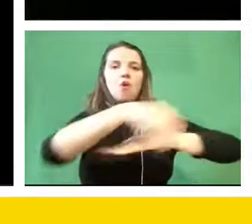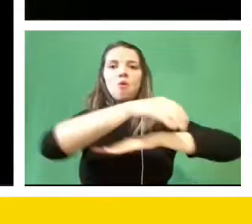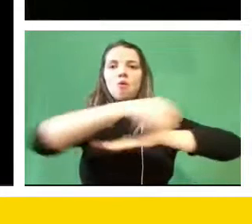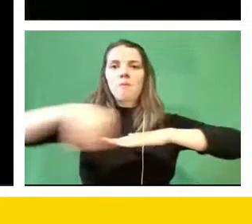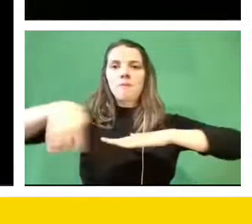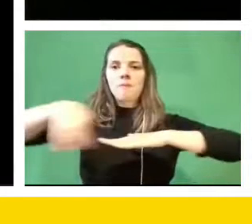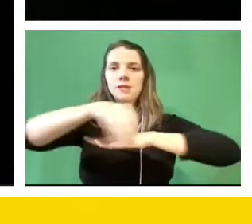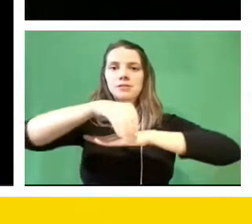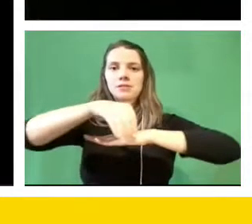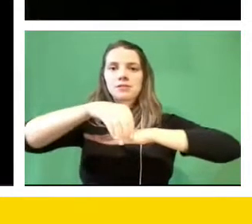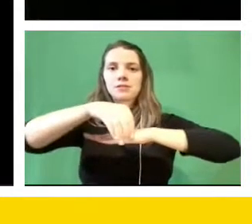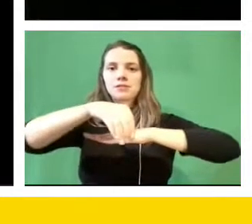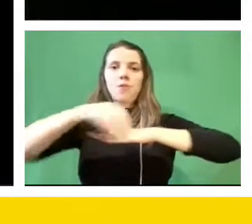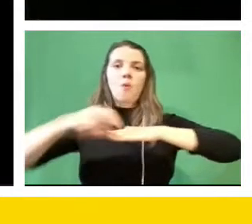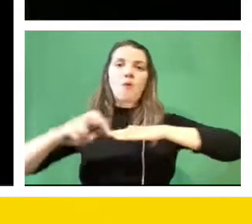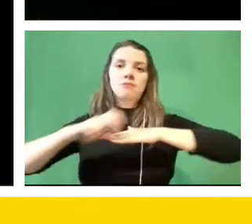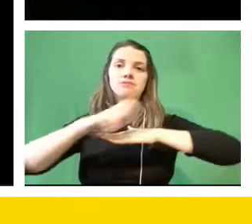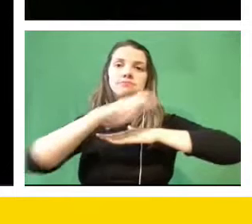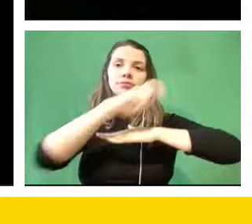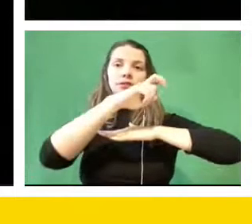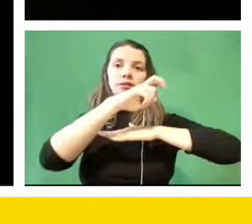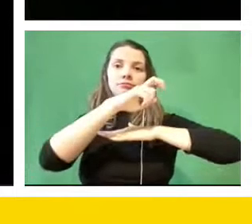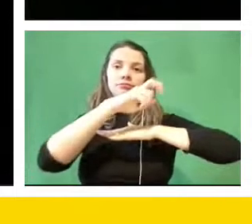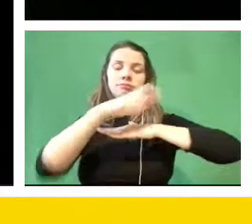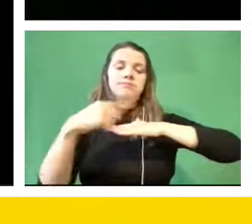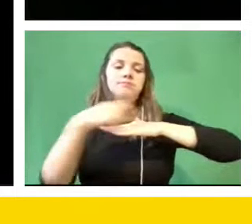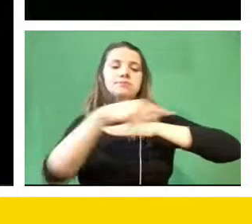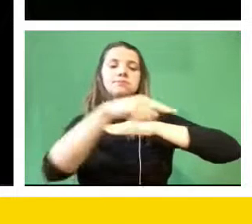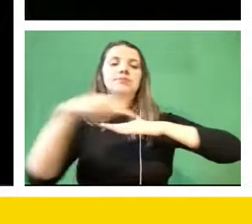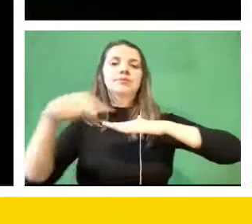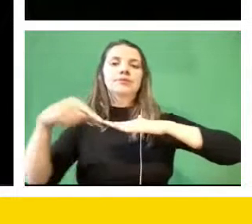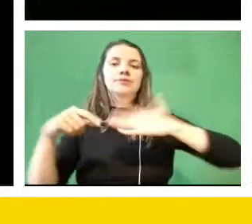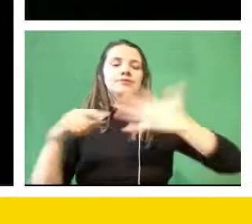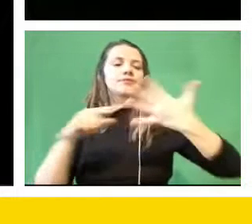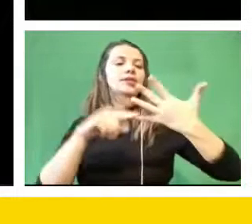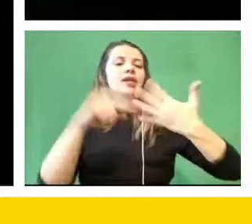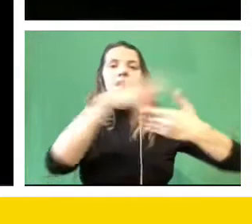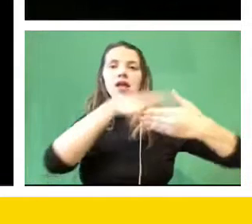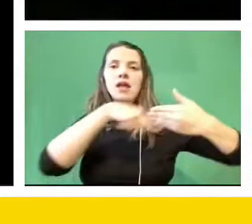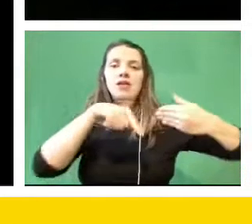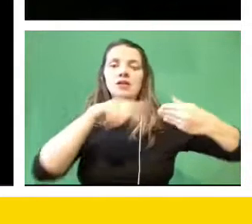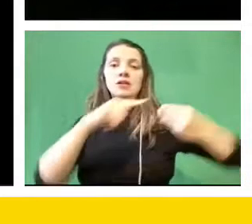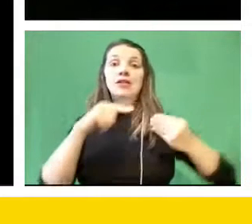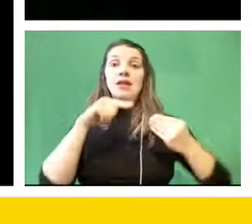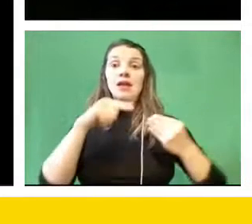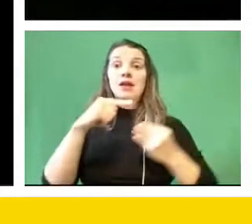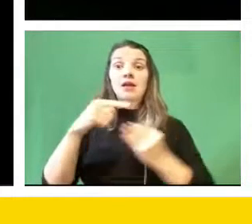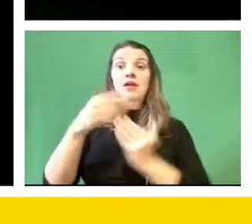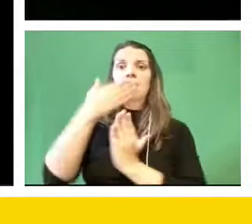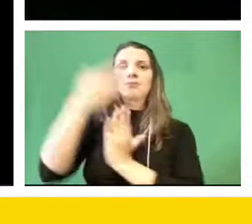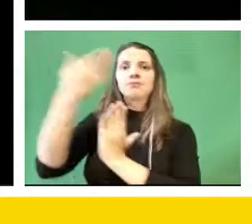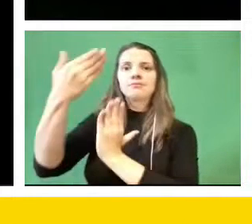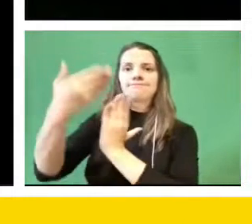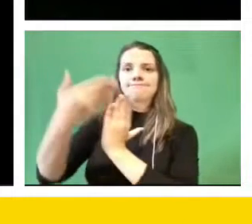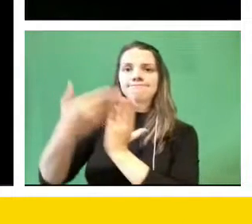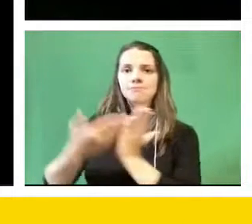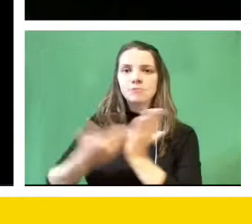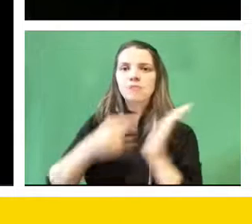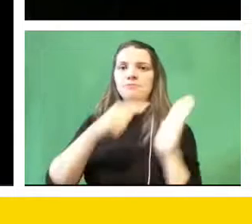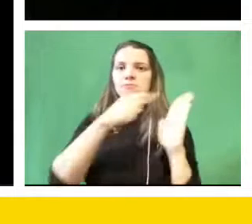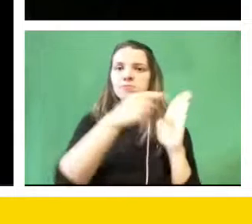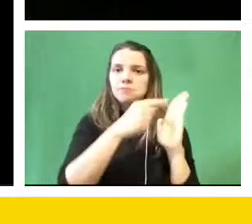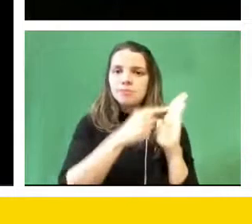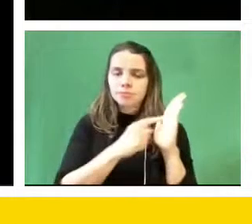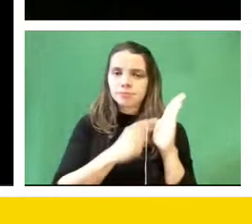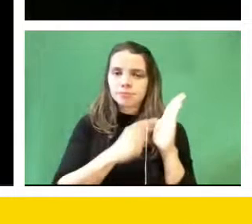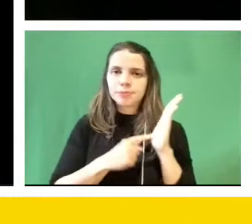estas categorías, se hicieron algunas planchas en donde se categorizaron todos los espacios de las diferentes plantas del edificio, y a partir